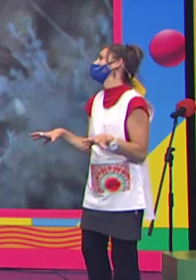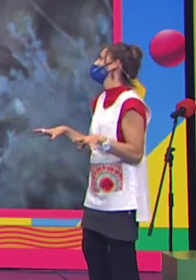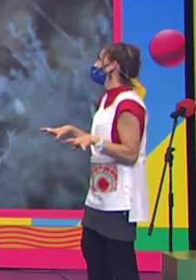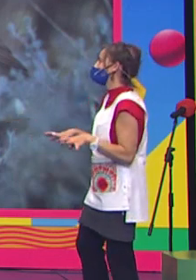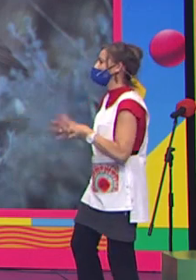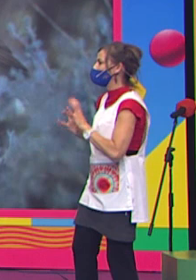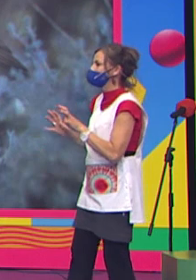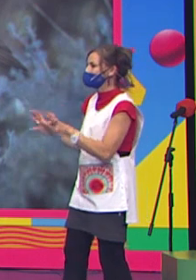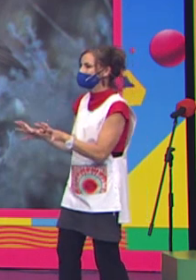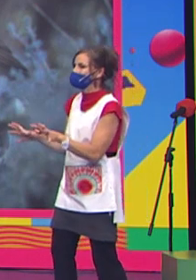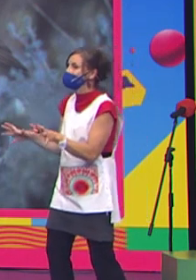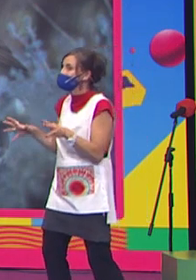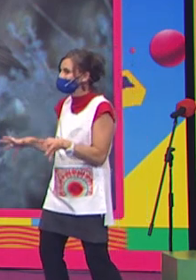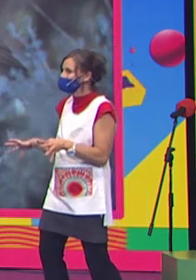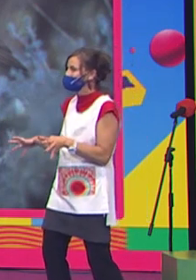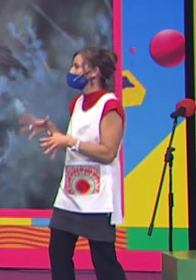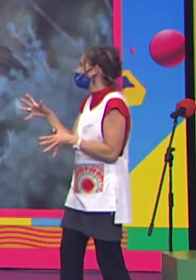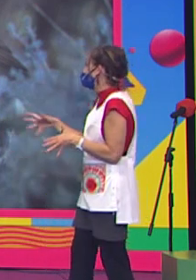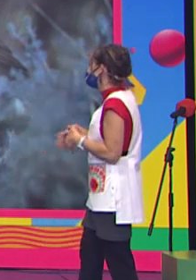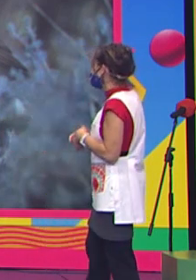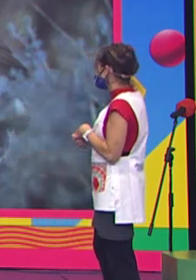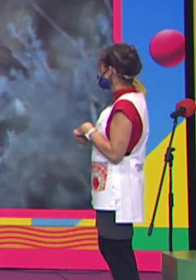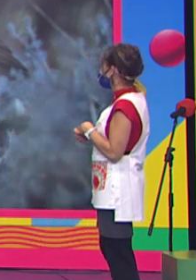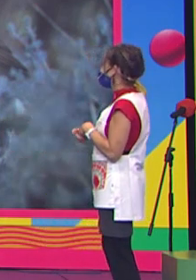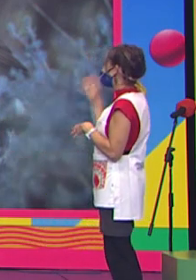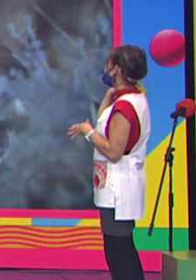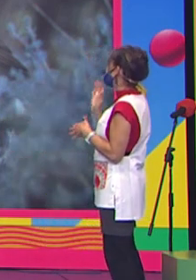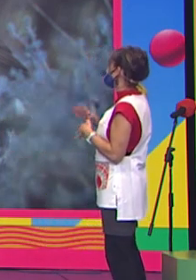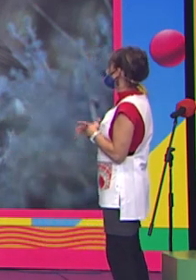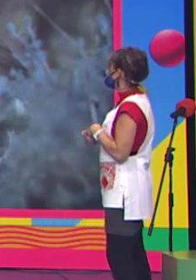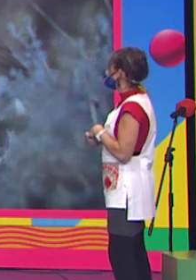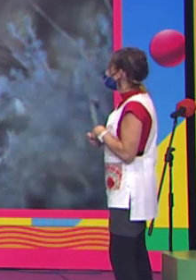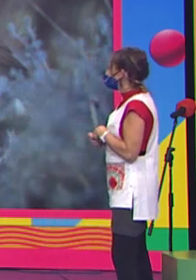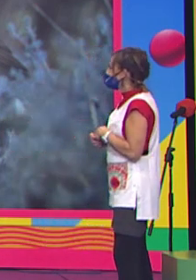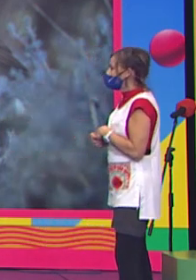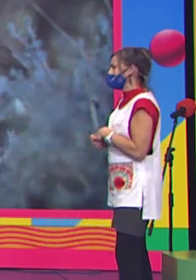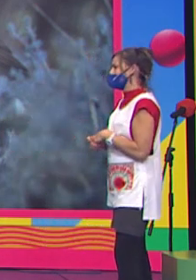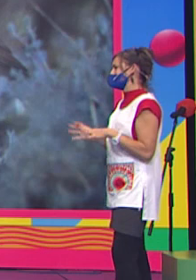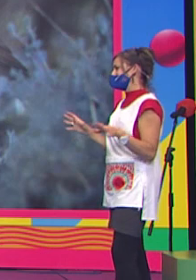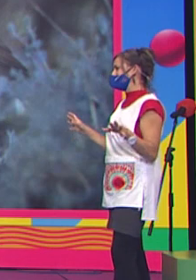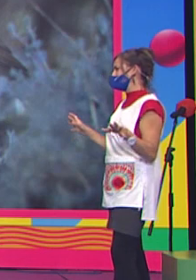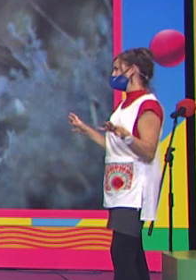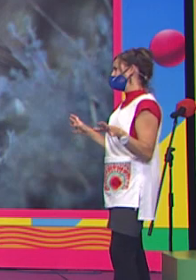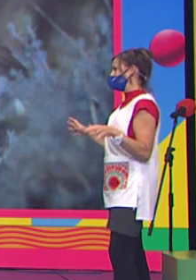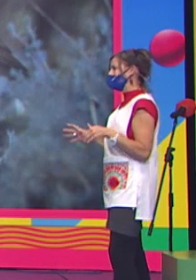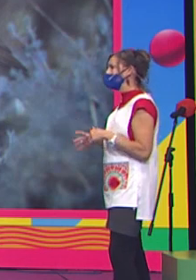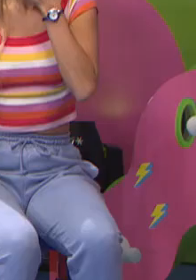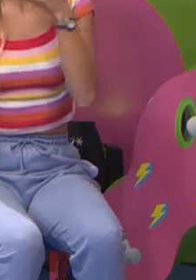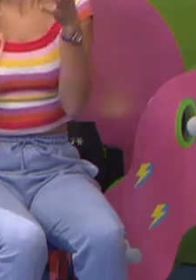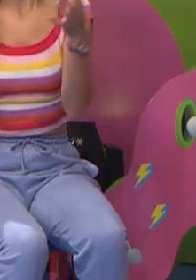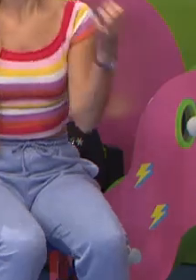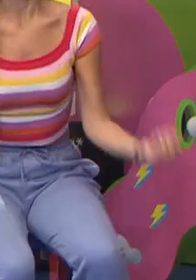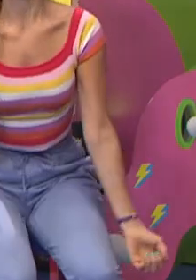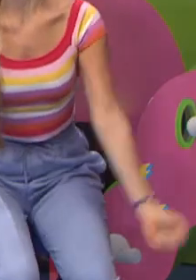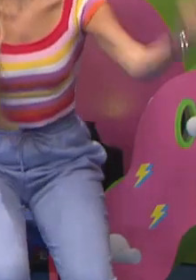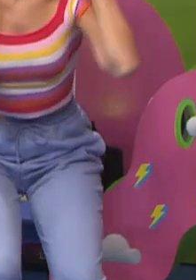de ese lugar para poder acercarse sin ser vistas y poder alimentarse. Qué acá hermoso. Tenemos una. Bueno, una más bella que la otra. Una bella que la otra. Y los chicos y las